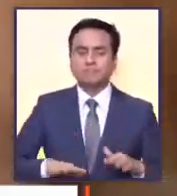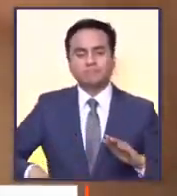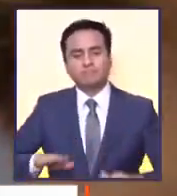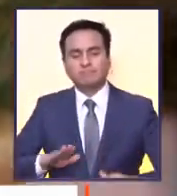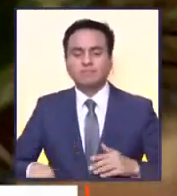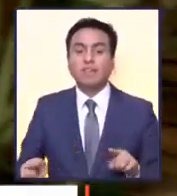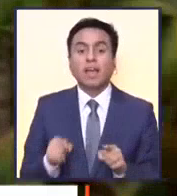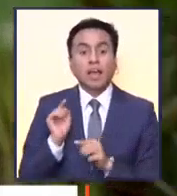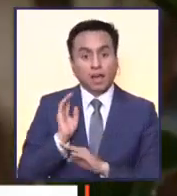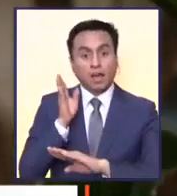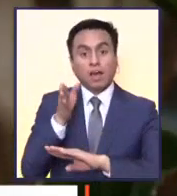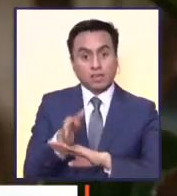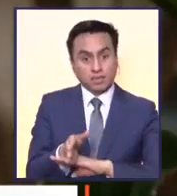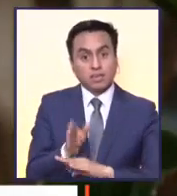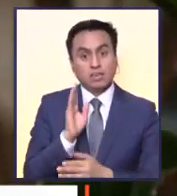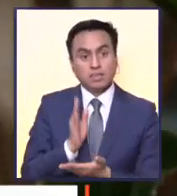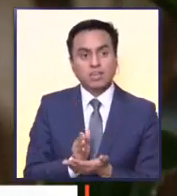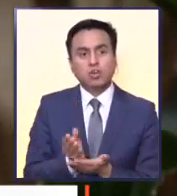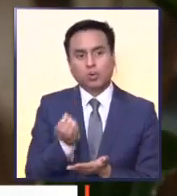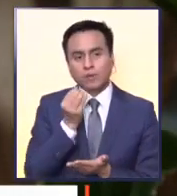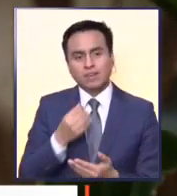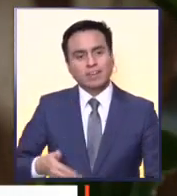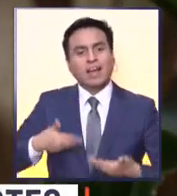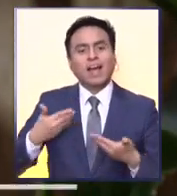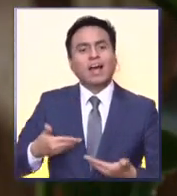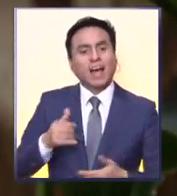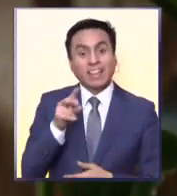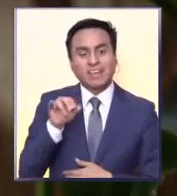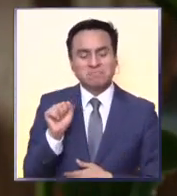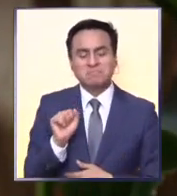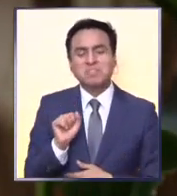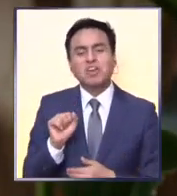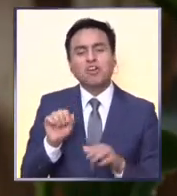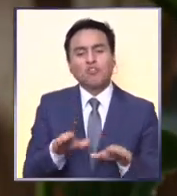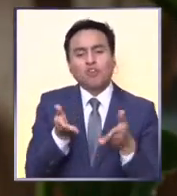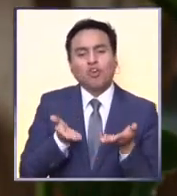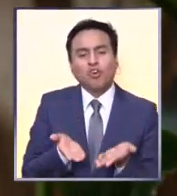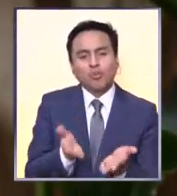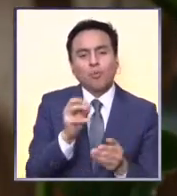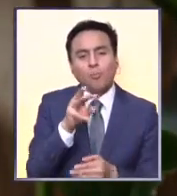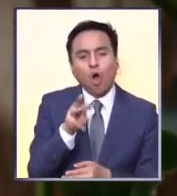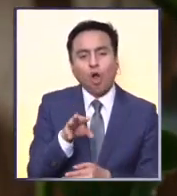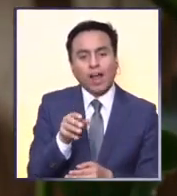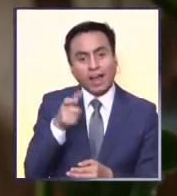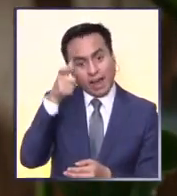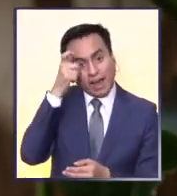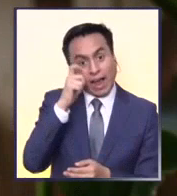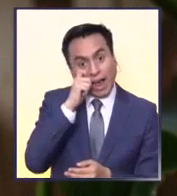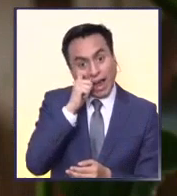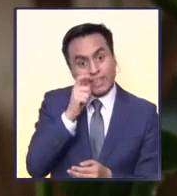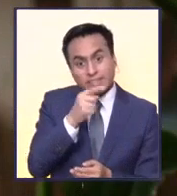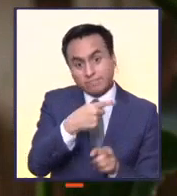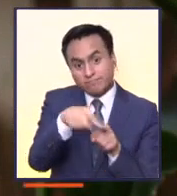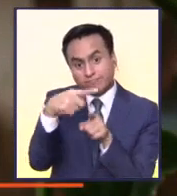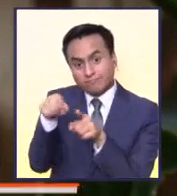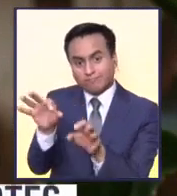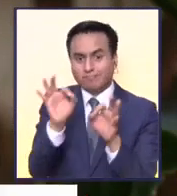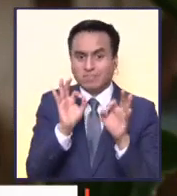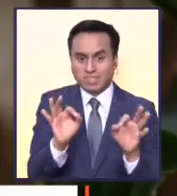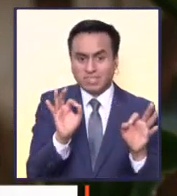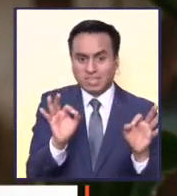dentro. Hay que ir a comer con ganas en el Fogón de Momo porque las carnes son especiales